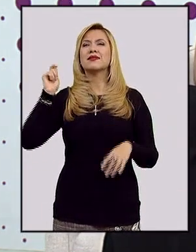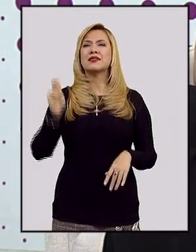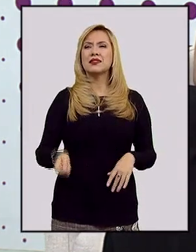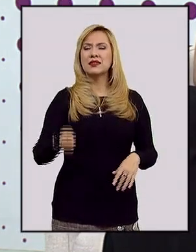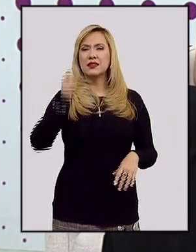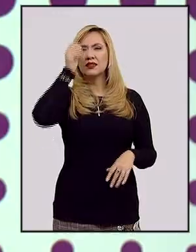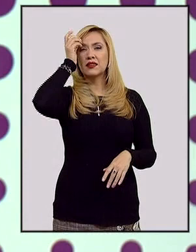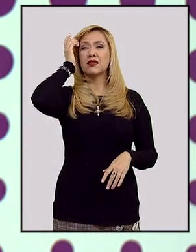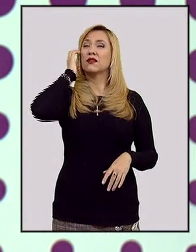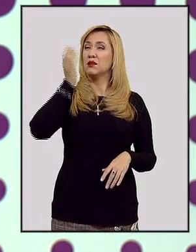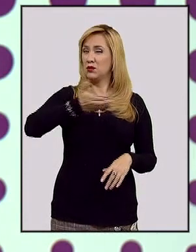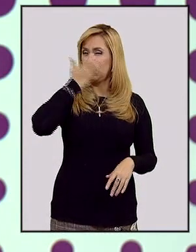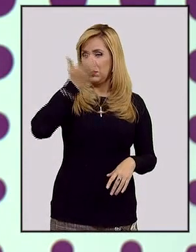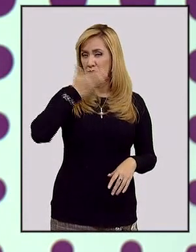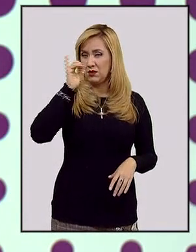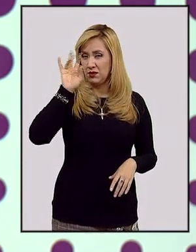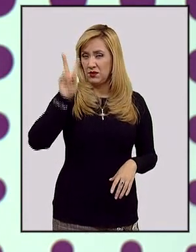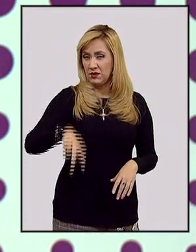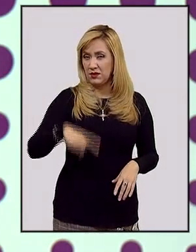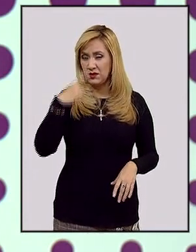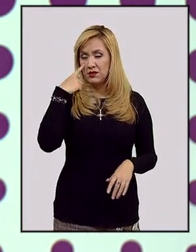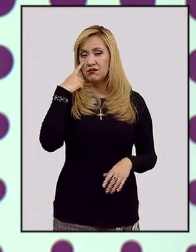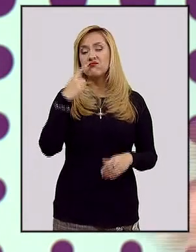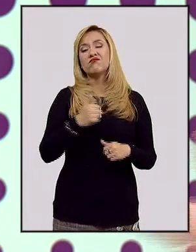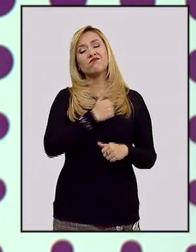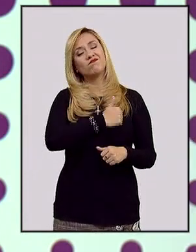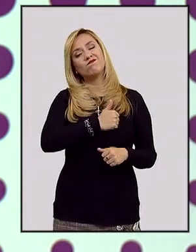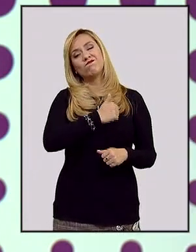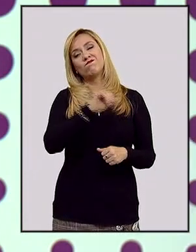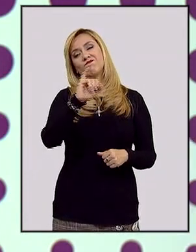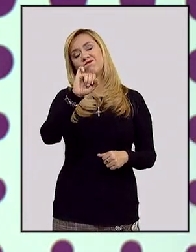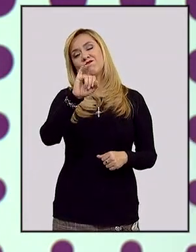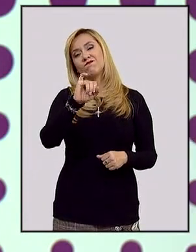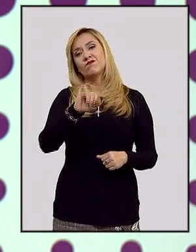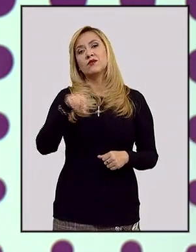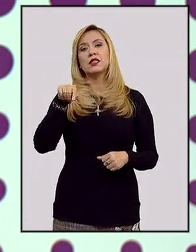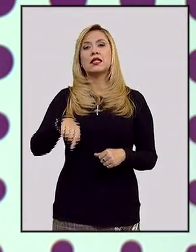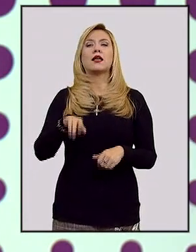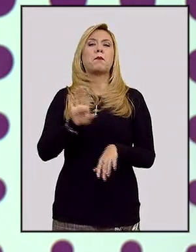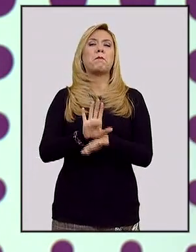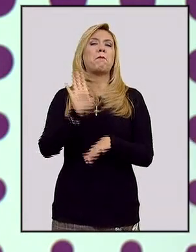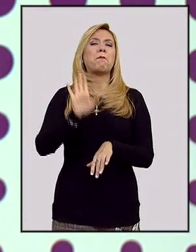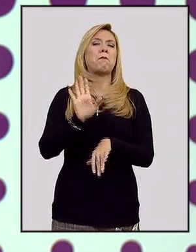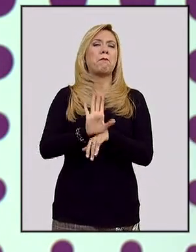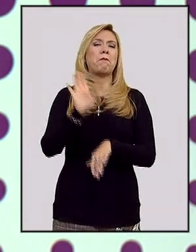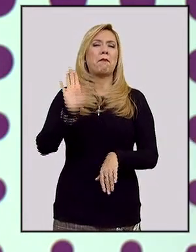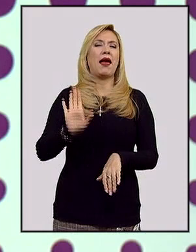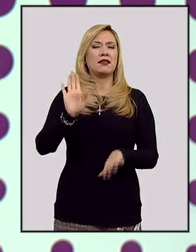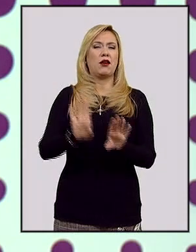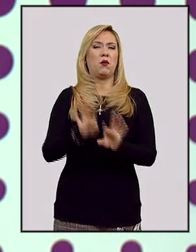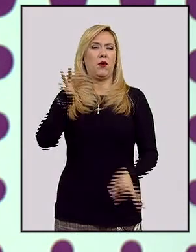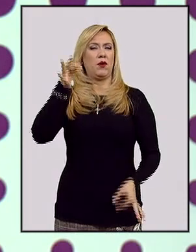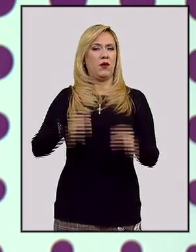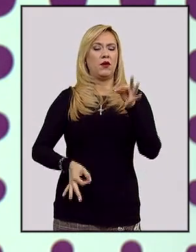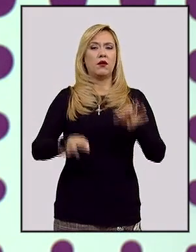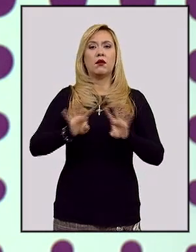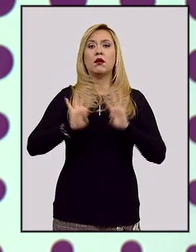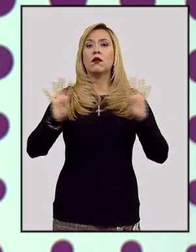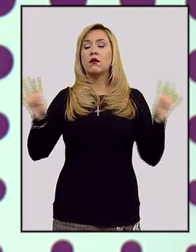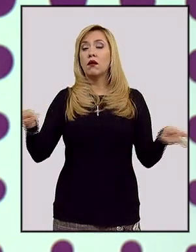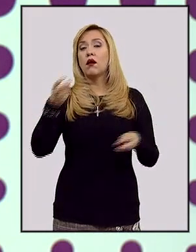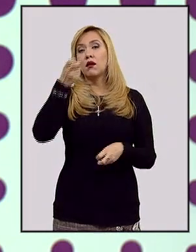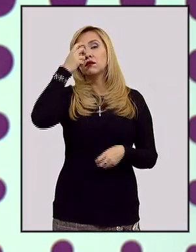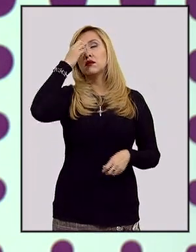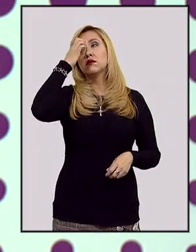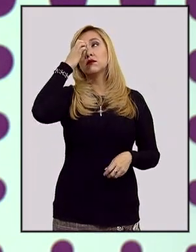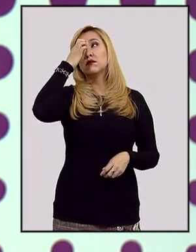una práctica cotidiana? Lamentablemente sí, justo en ese tribunal simbólico, uno de los objetivos y lo que quisimos